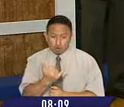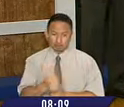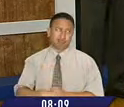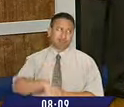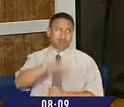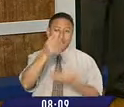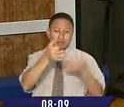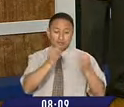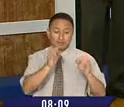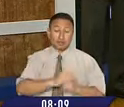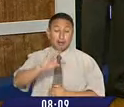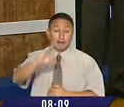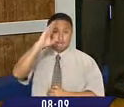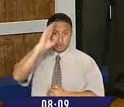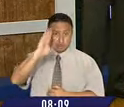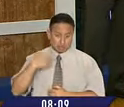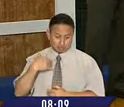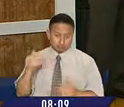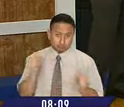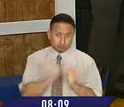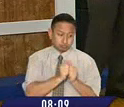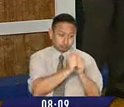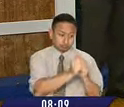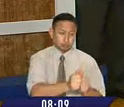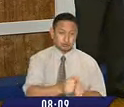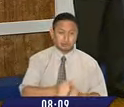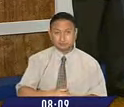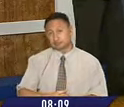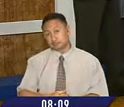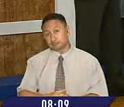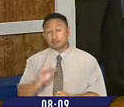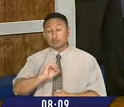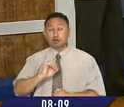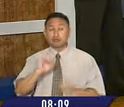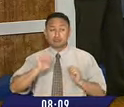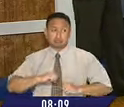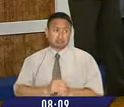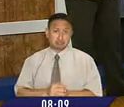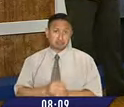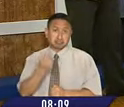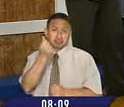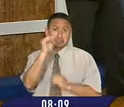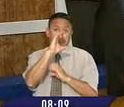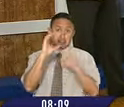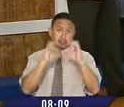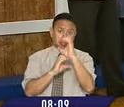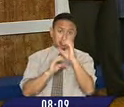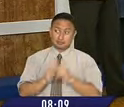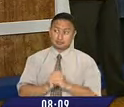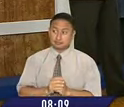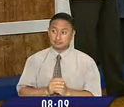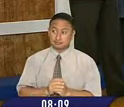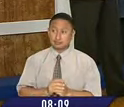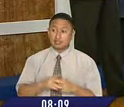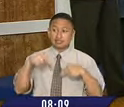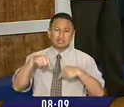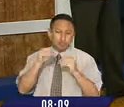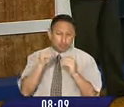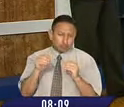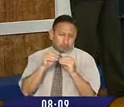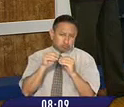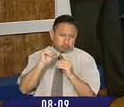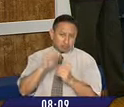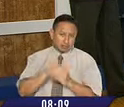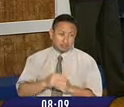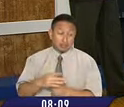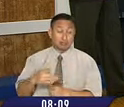Nacional brinda el servicio para evitar estos problemas. O si no, a través de mecanismos electrónicos, ¿no? Si bien es cierto, cuesta unos centavos, pero no arriesgan